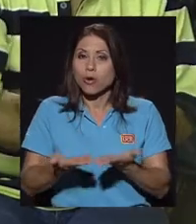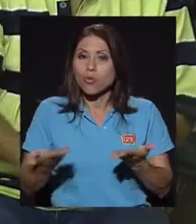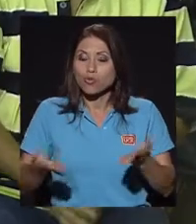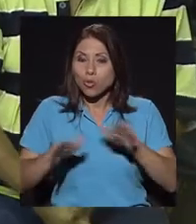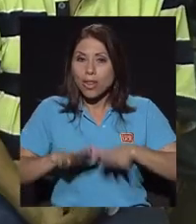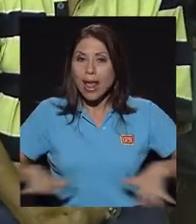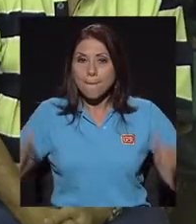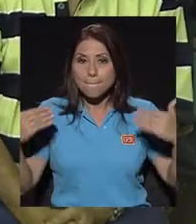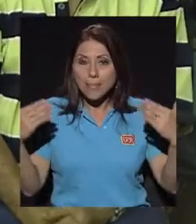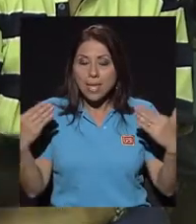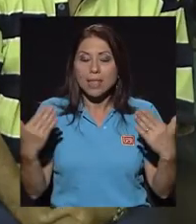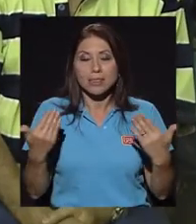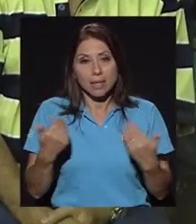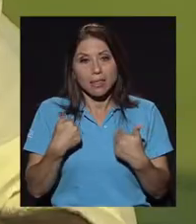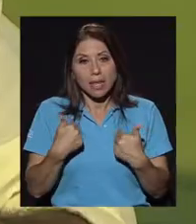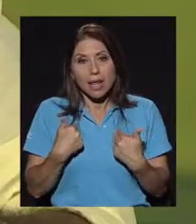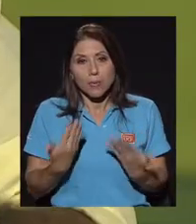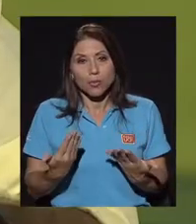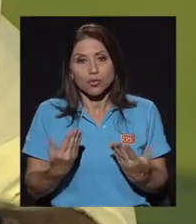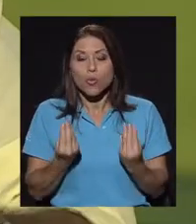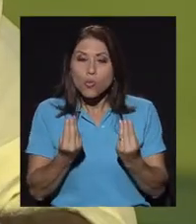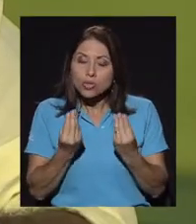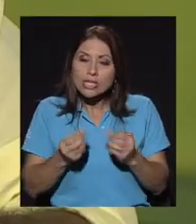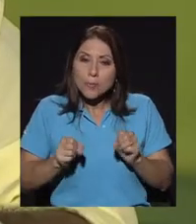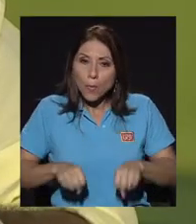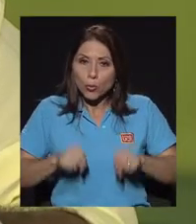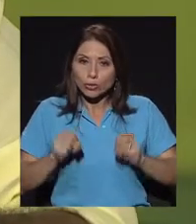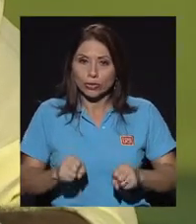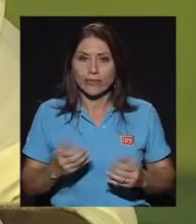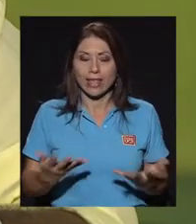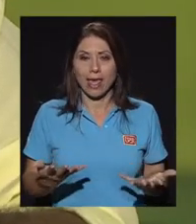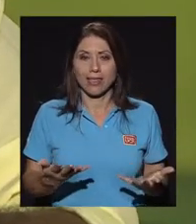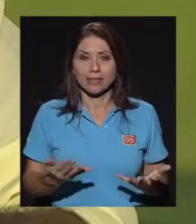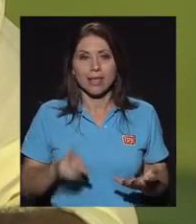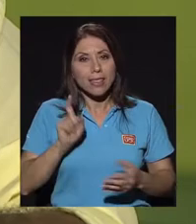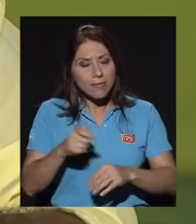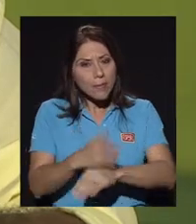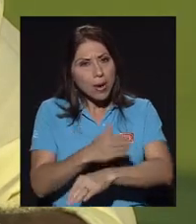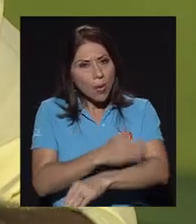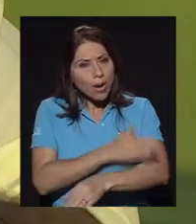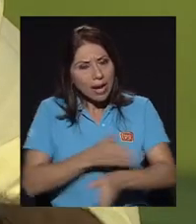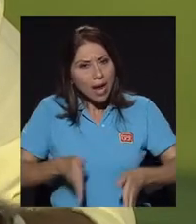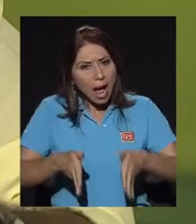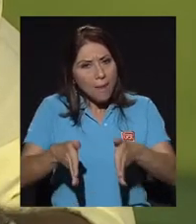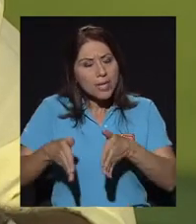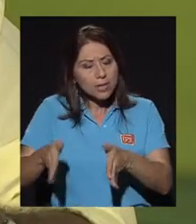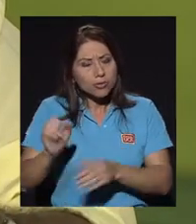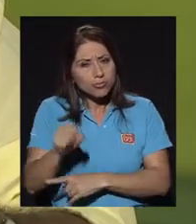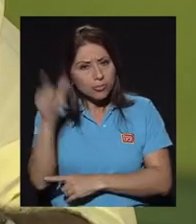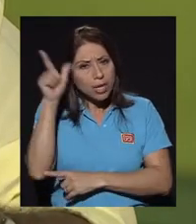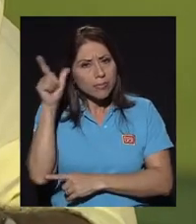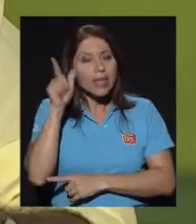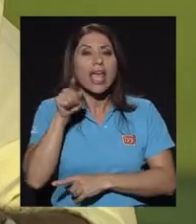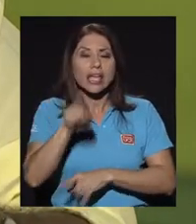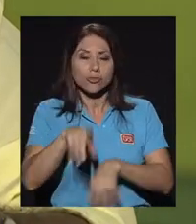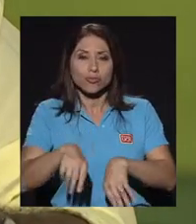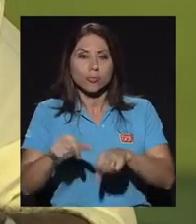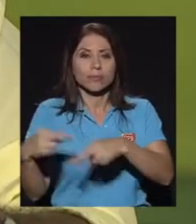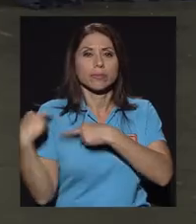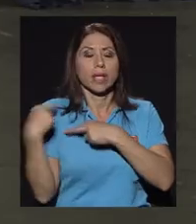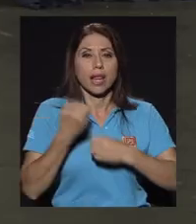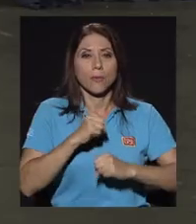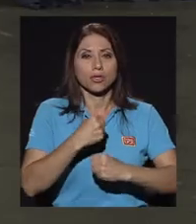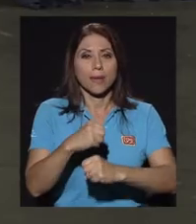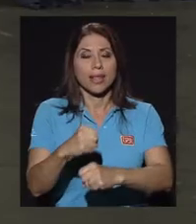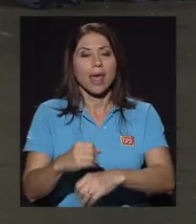en ambiente y tenemos muchas posibilidades. Hay que mejorar caminos, desde luego, y eso le toca a la municipalidad.